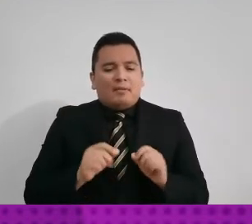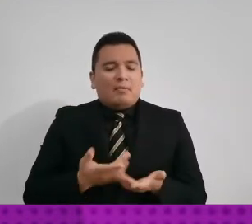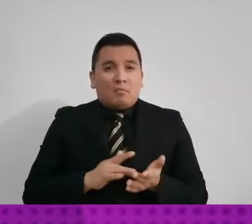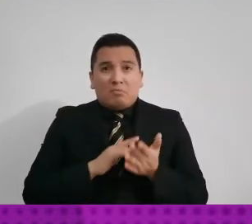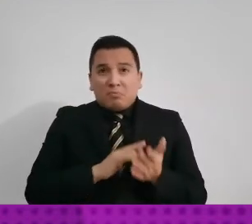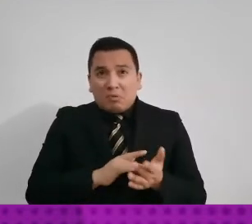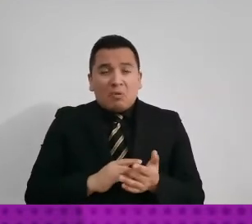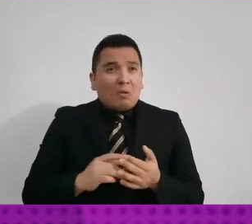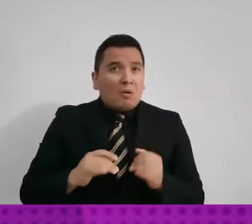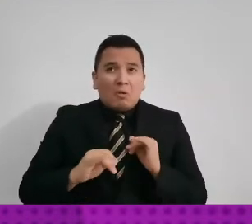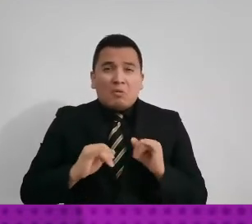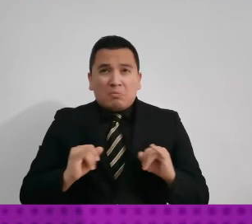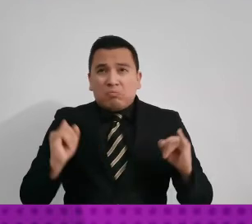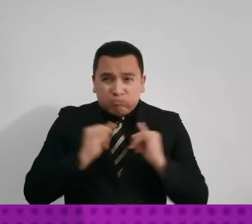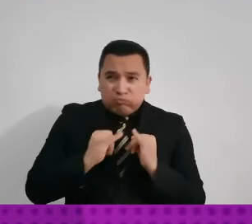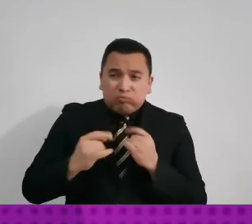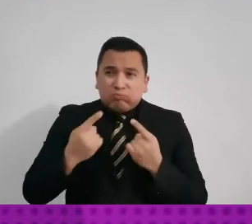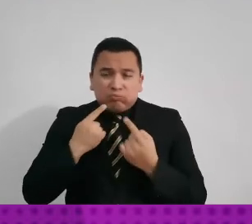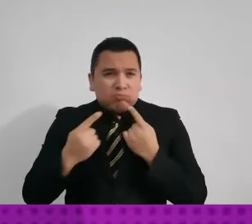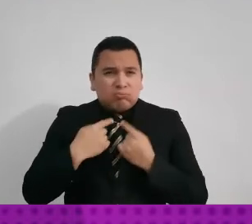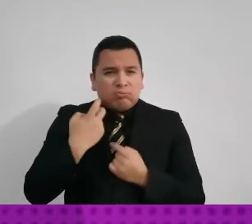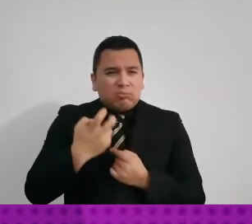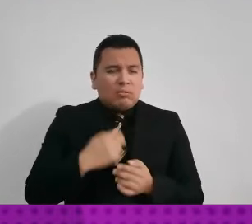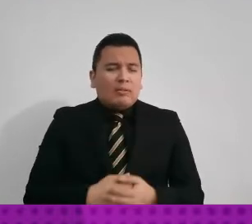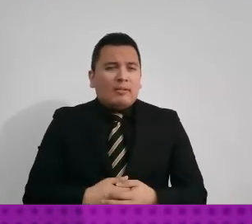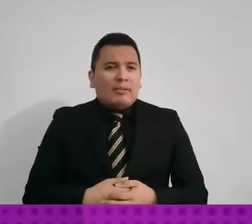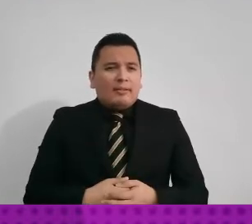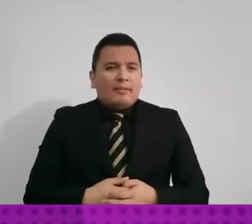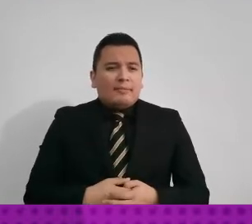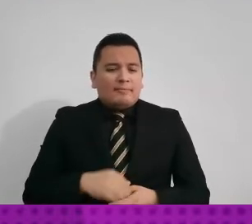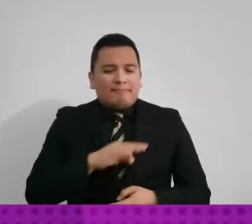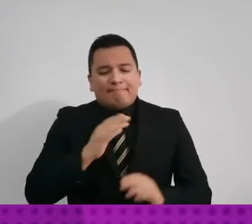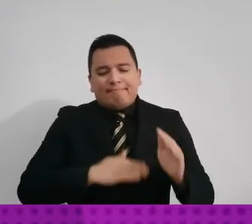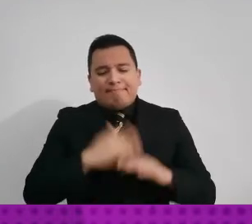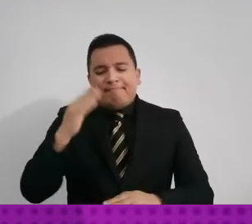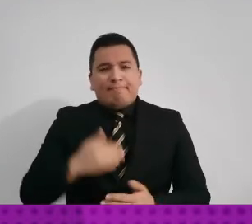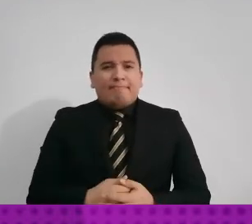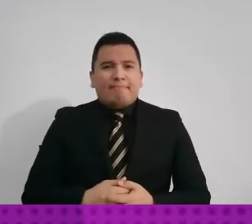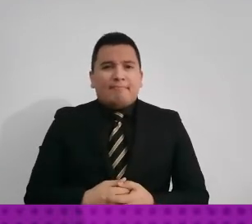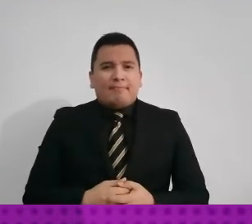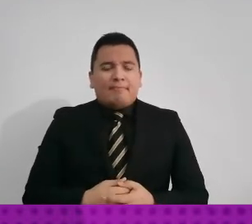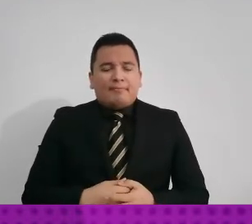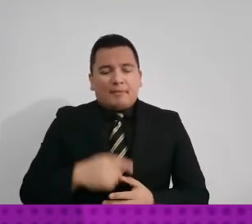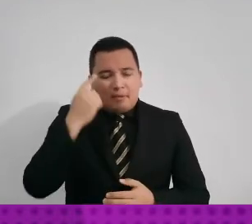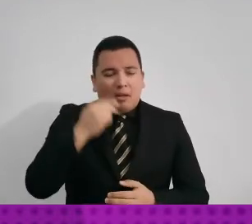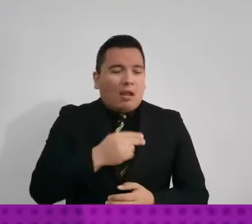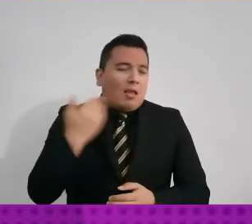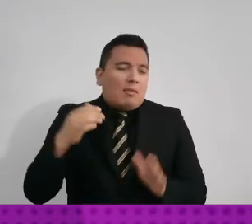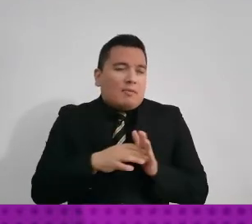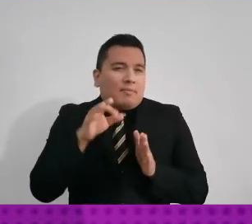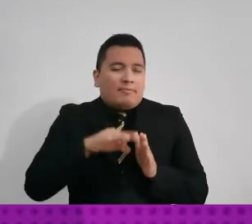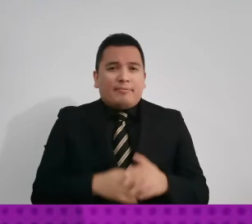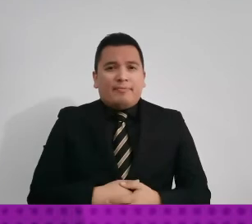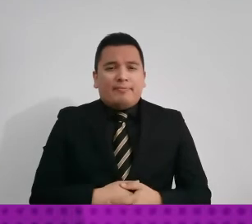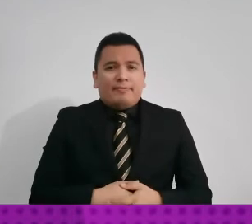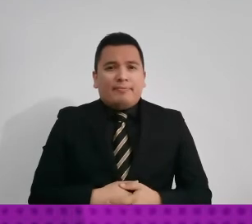que la coordinación entre ambas instituciones electorales, pues es lo que ha permitido obtener exitosos resultados en